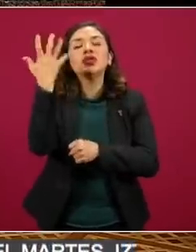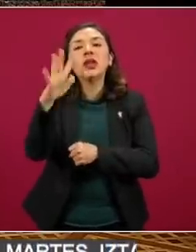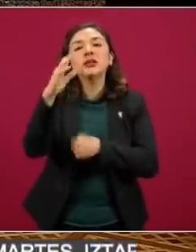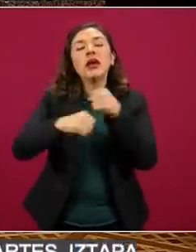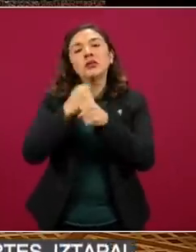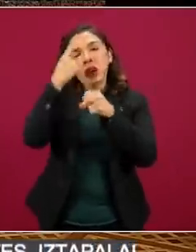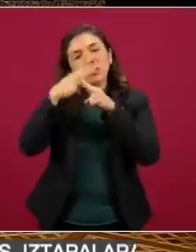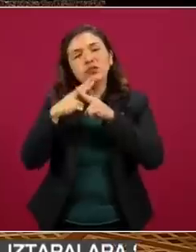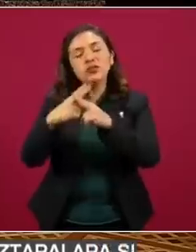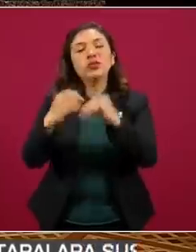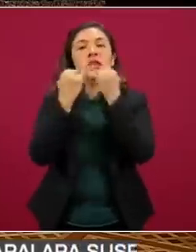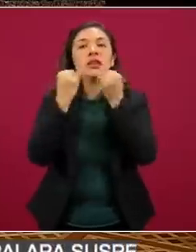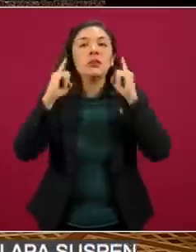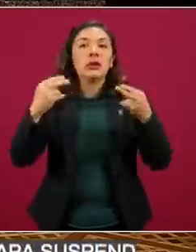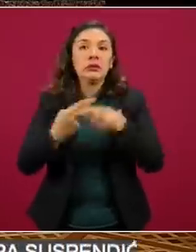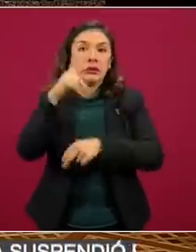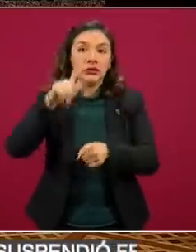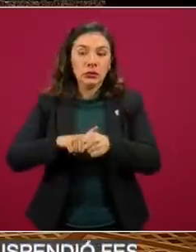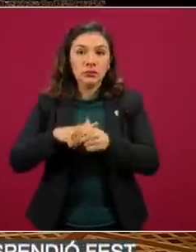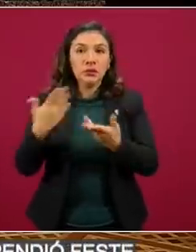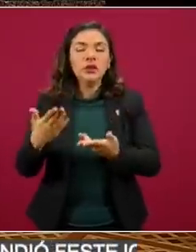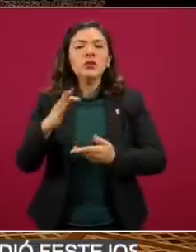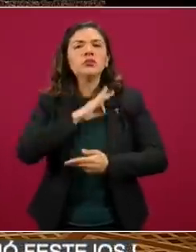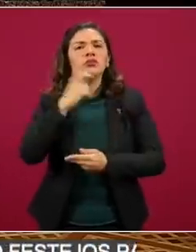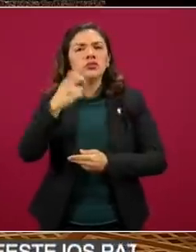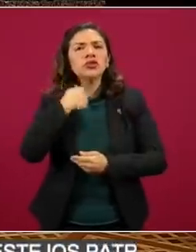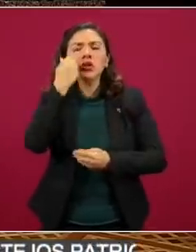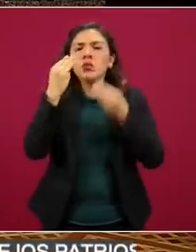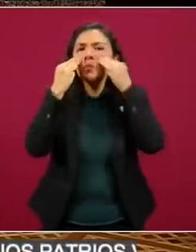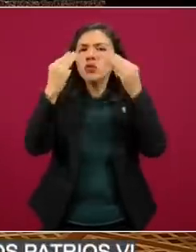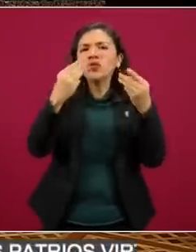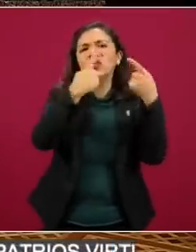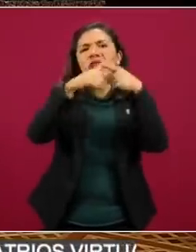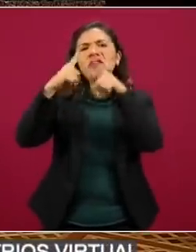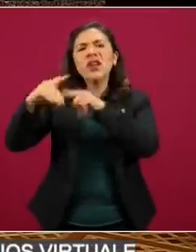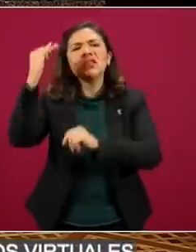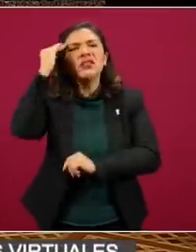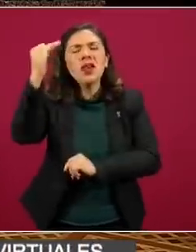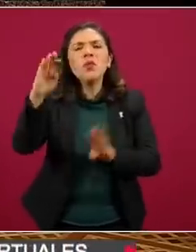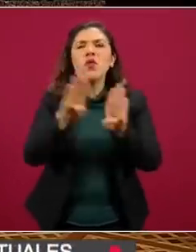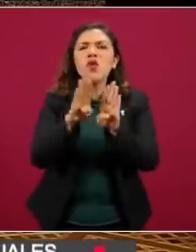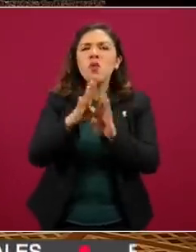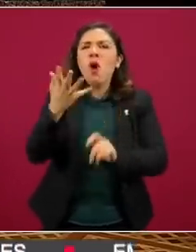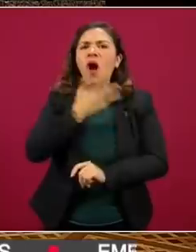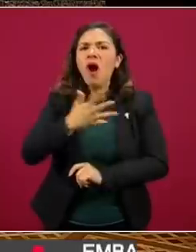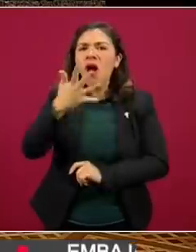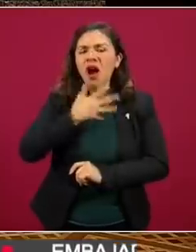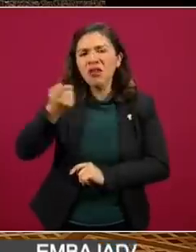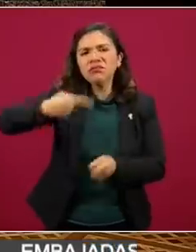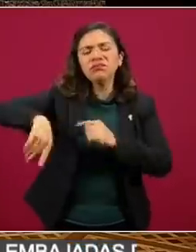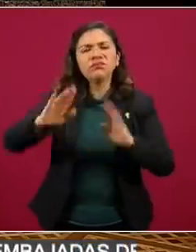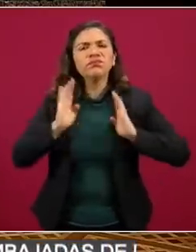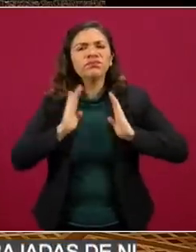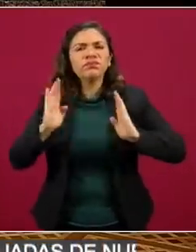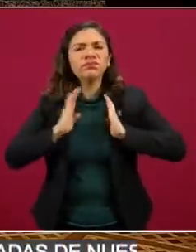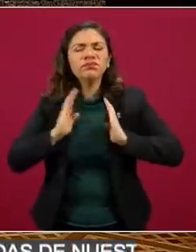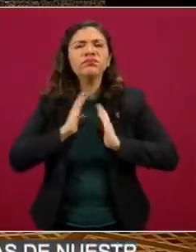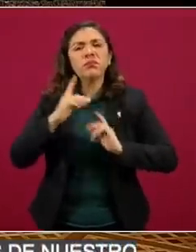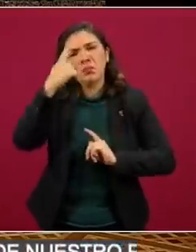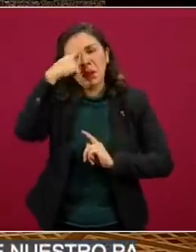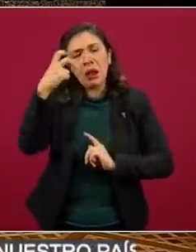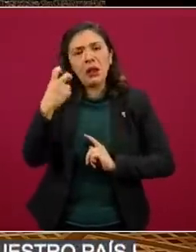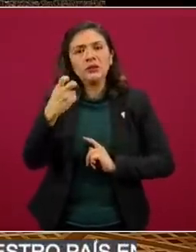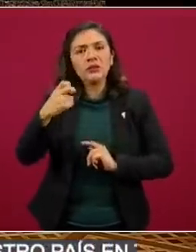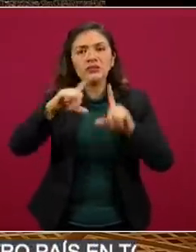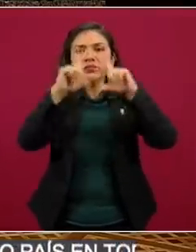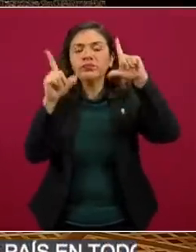nacional acto inédito que nos permitirá mostrar diversas facetas y capacidades de nuestras fuerzas armadas y de la guardia nacional